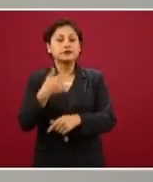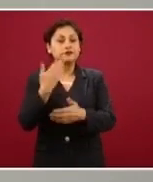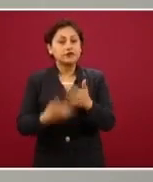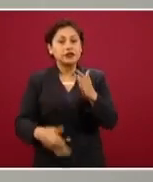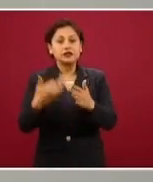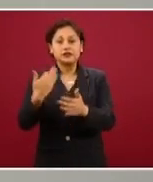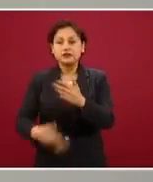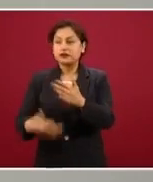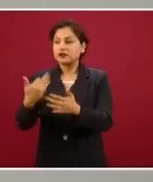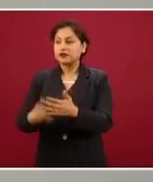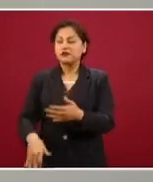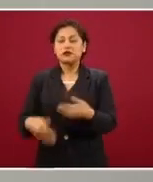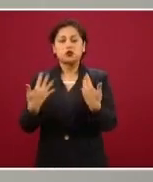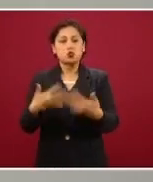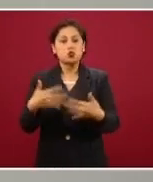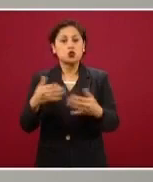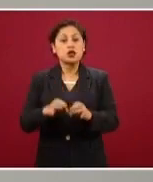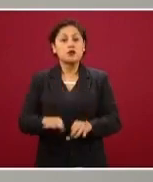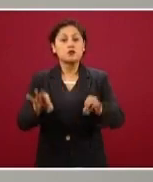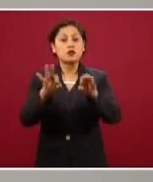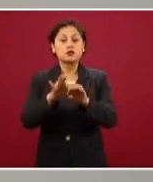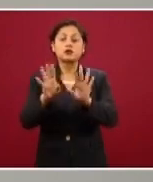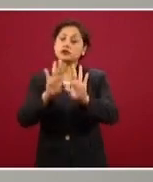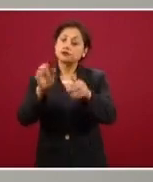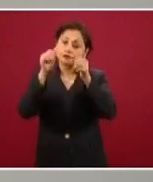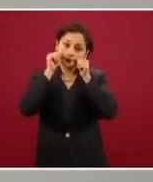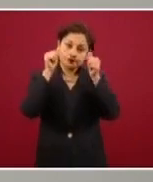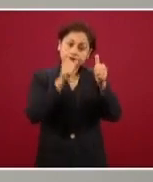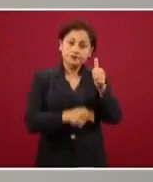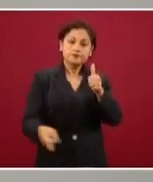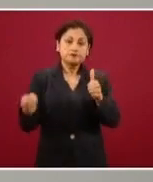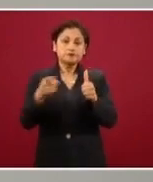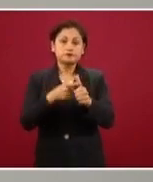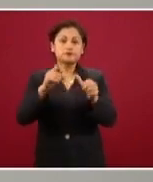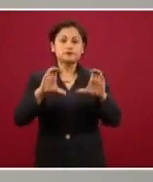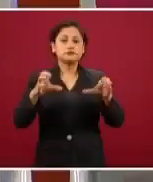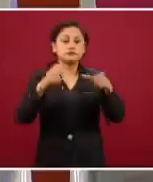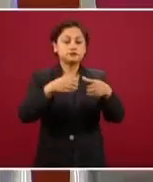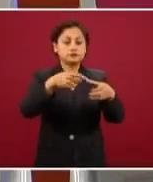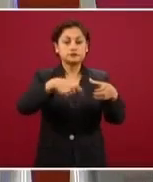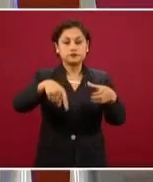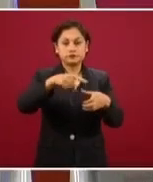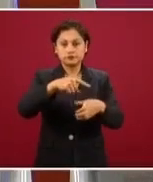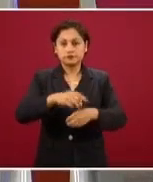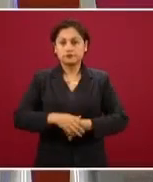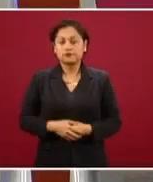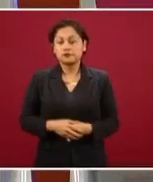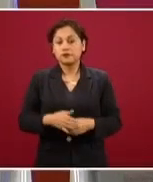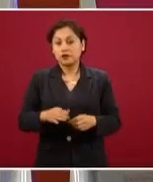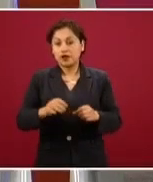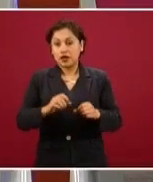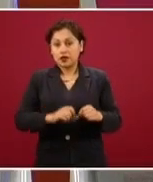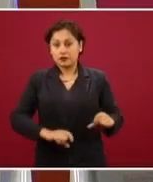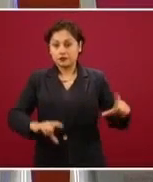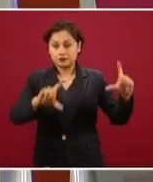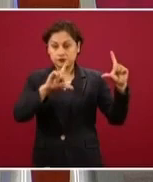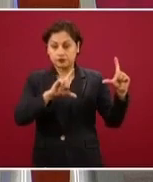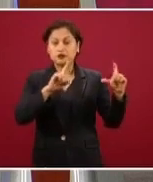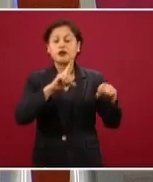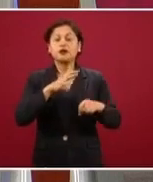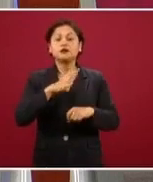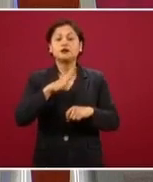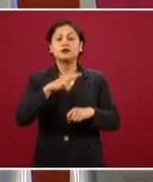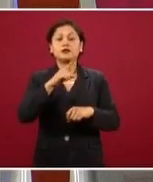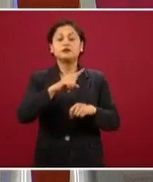se priorizó a estos servicios de medicina comunitaria. En la siguiente diapositiva vemos la distribución geográfica y